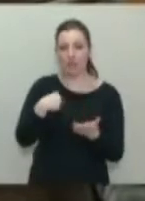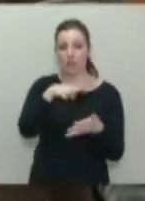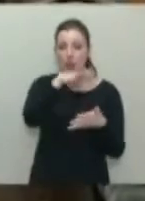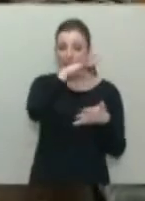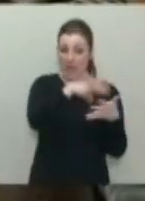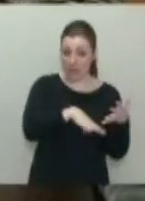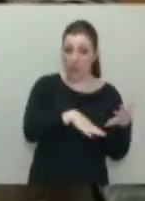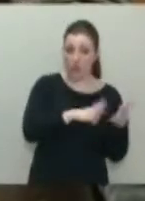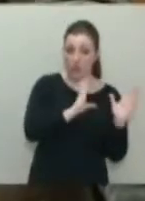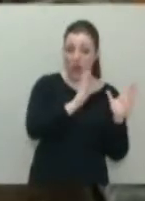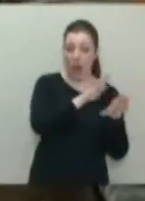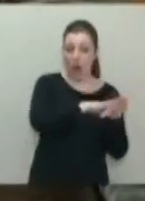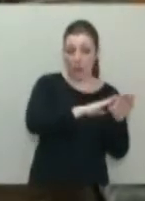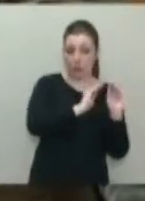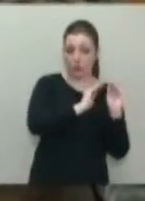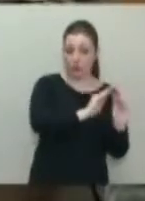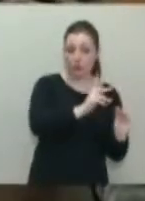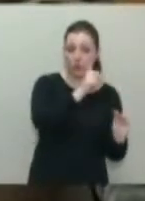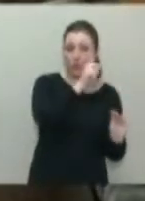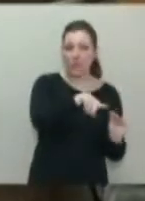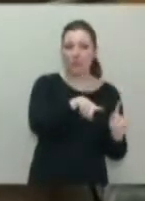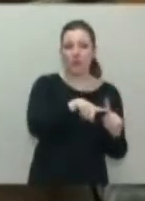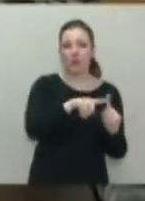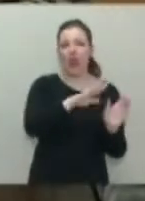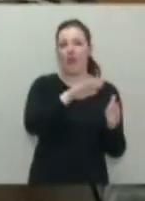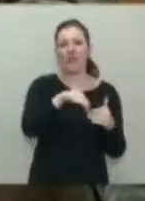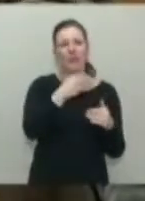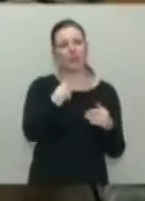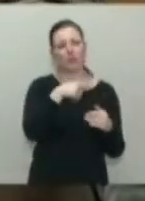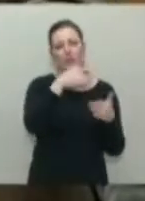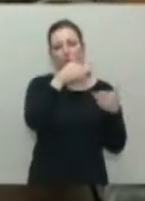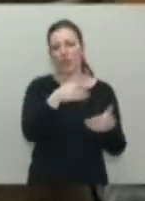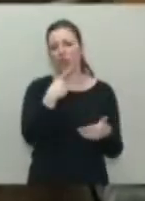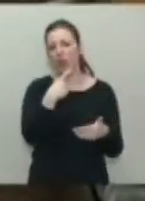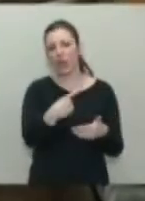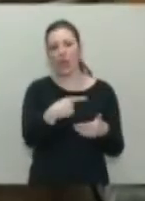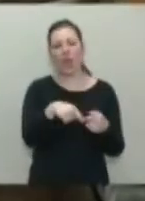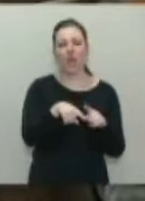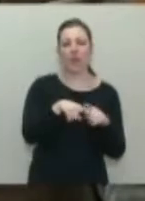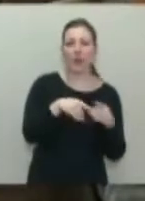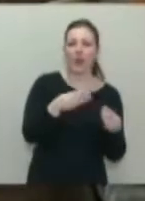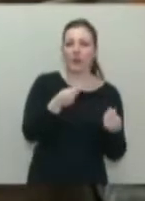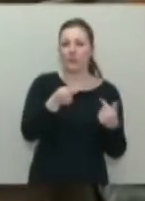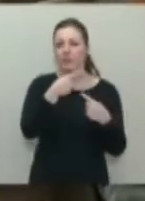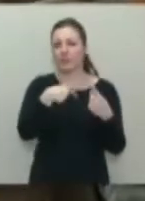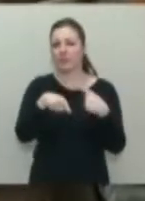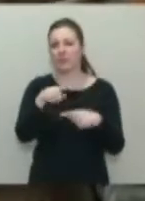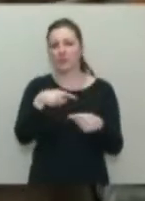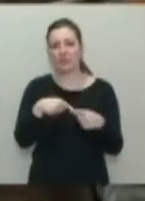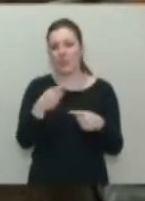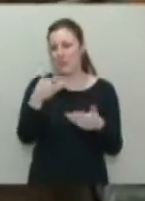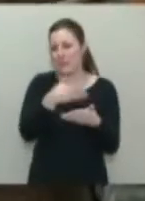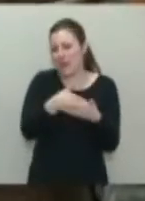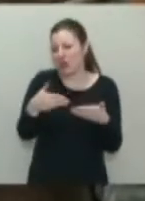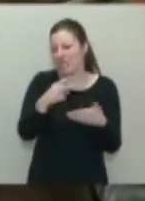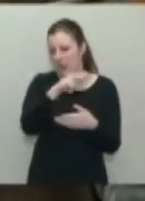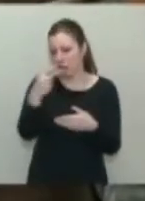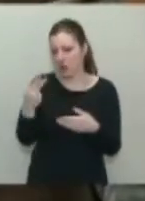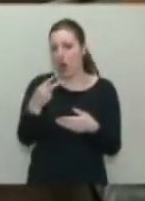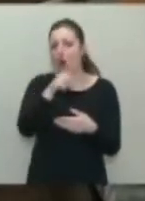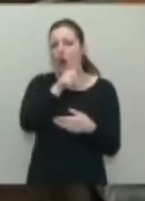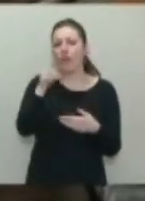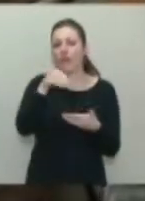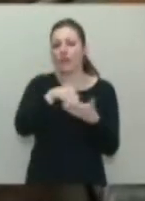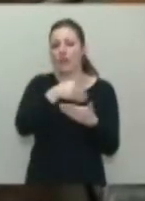Cataluña y al final se cerró con ese chalaneo del que usted hablaba, poniendo encima de la mesa millones de euros, en concreto 11.000 millones